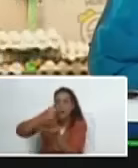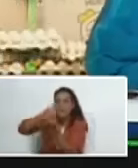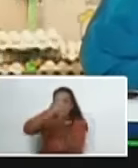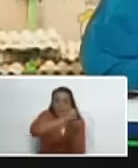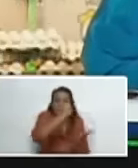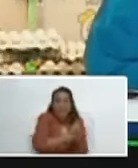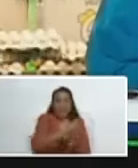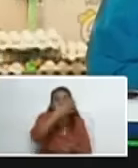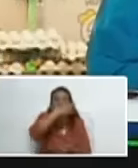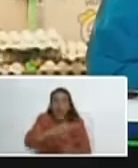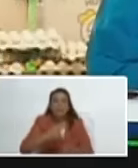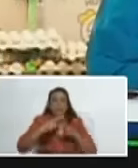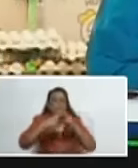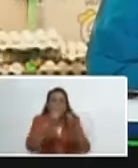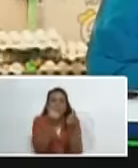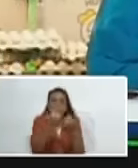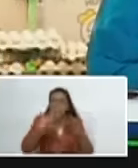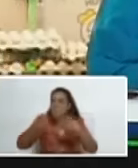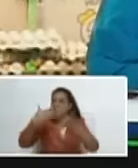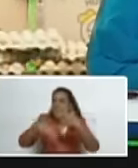a facilitar todo.